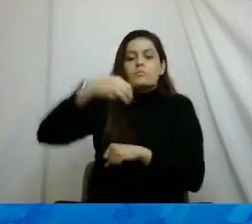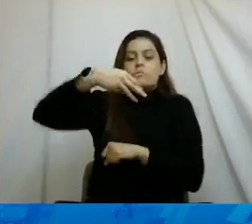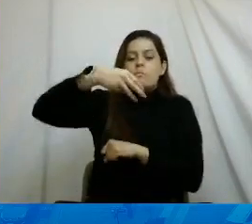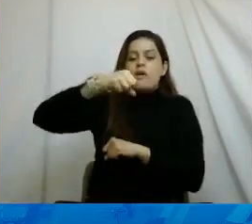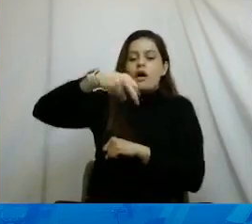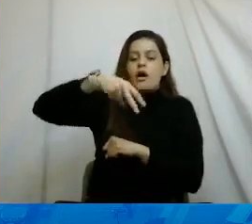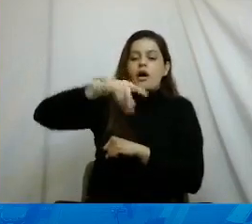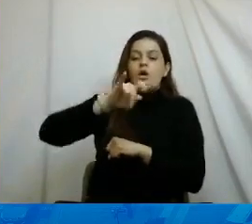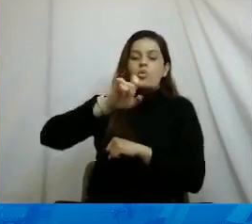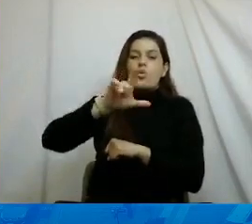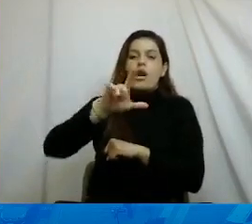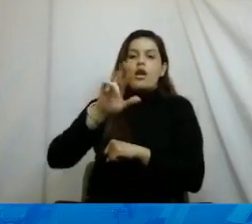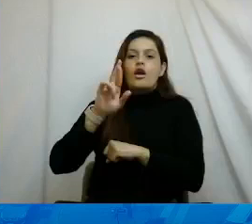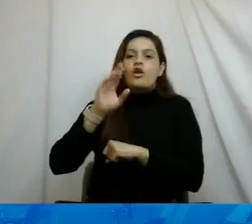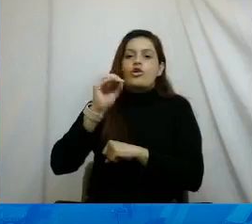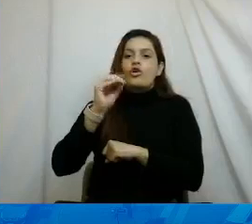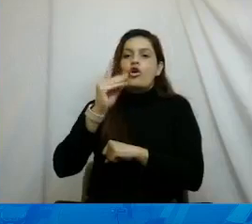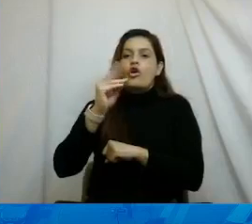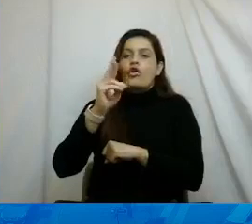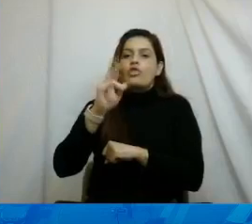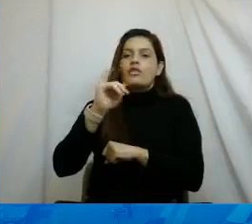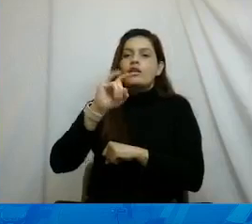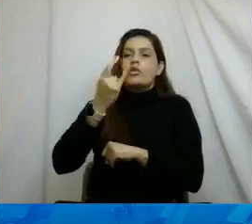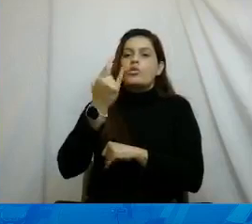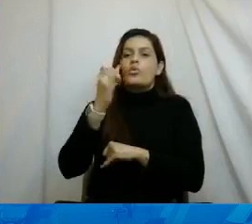por correspondencia o eventualmente.